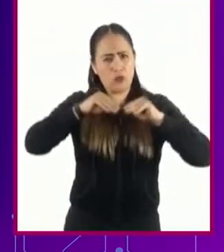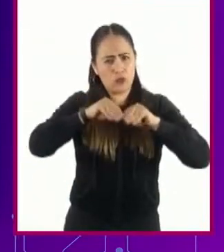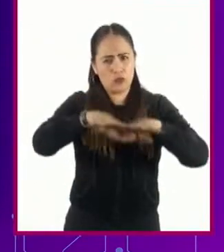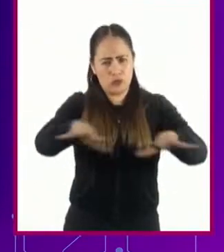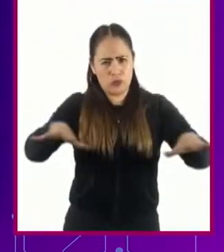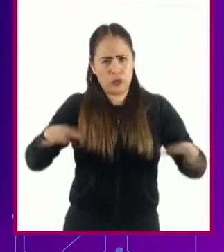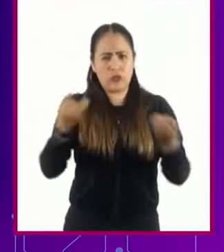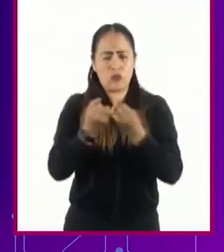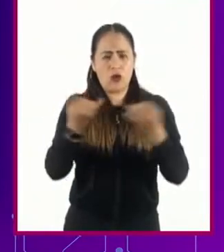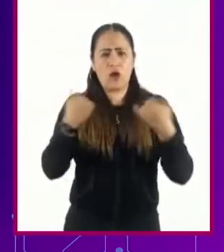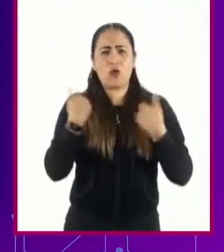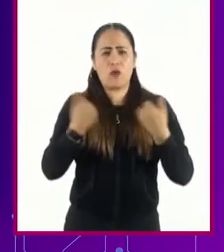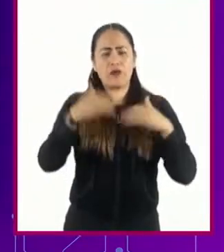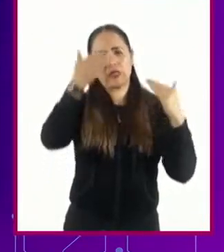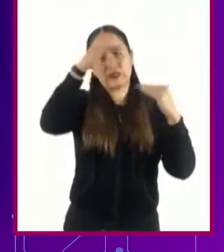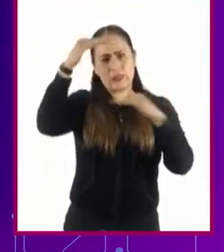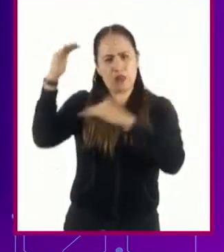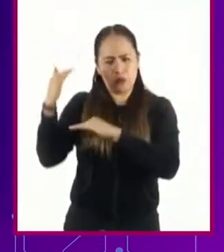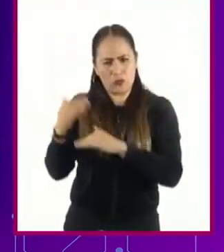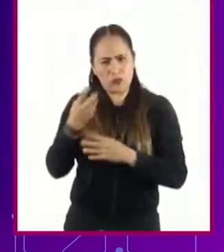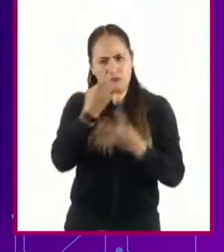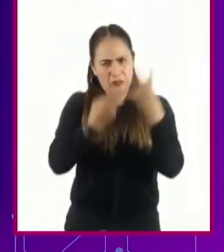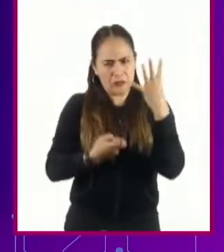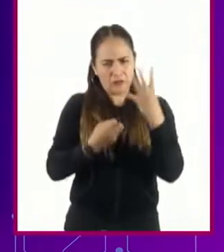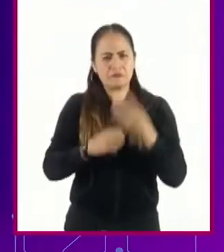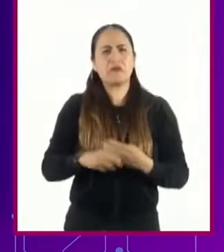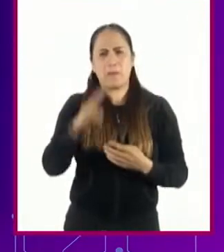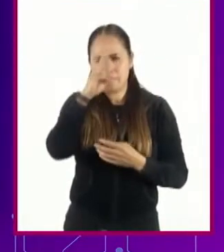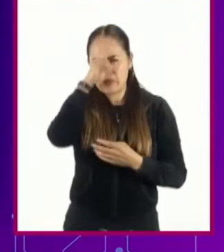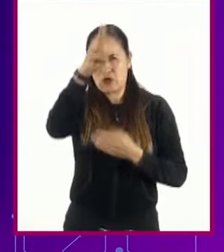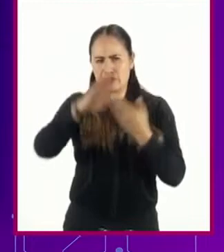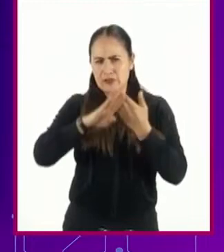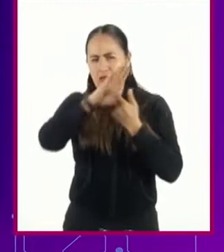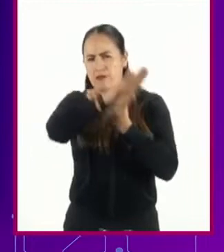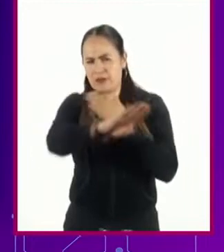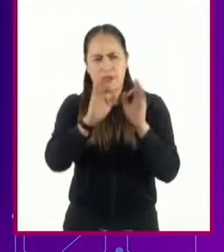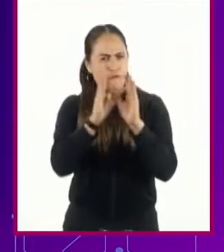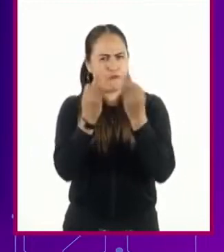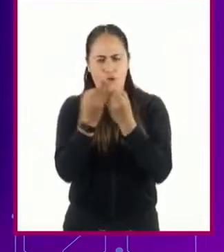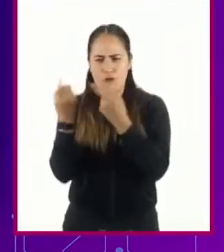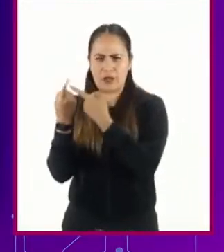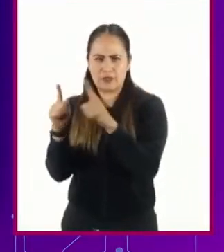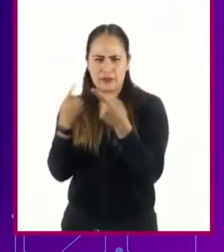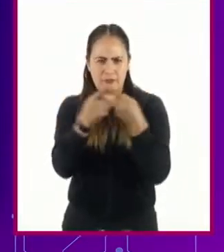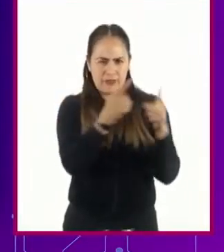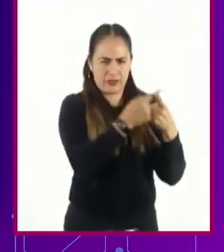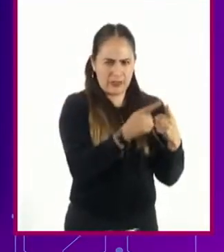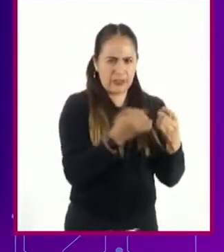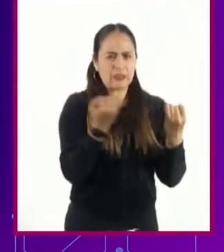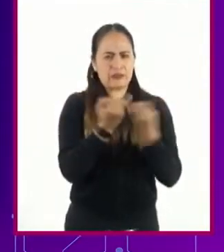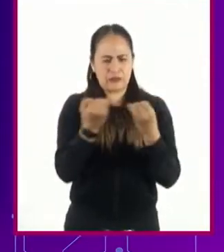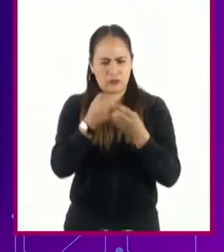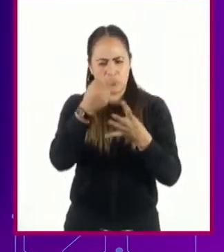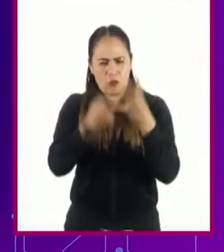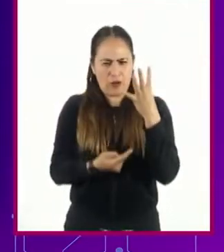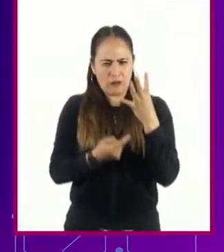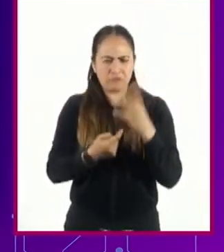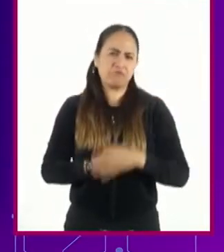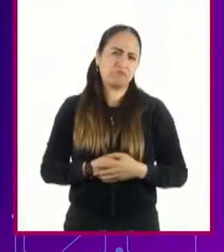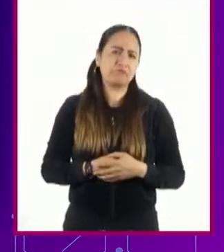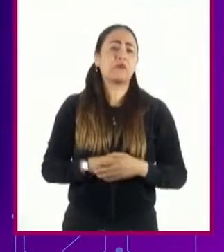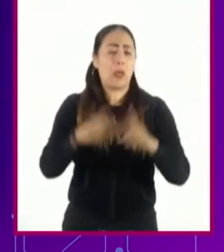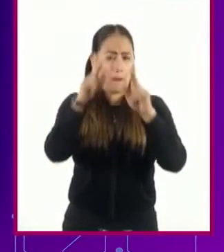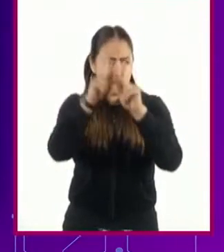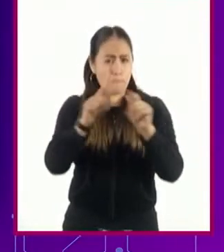jóvenes y adultos prevenir los conflictos y la violencia en cualquiera de sus manifestaciones. así como crear condiciones que conduzcan a la